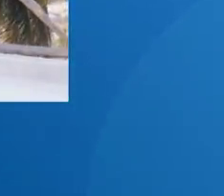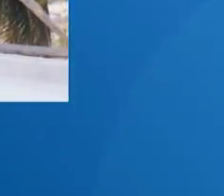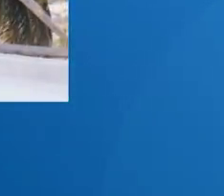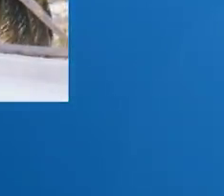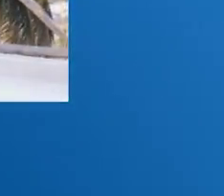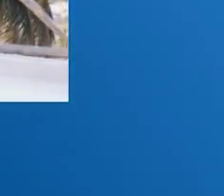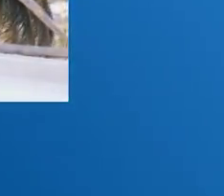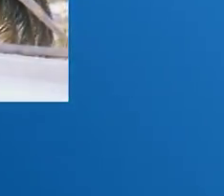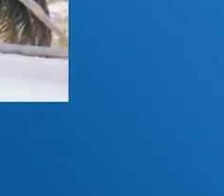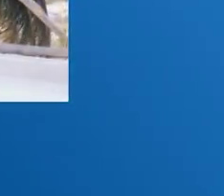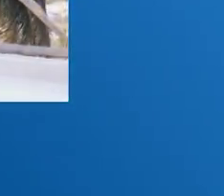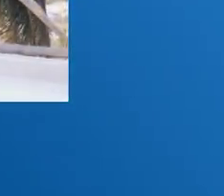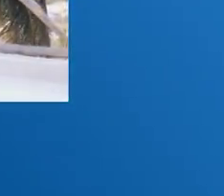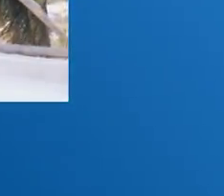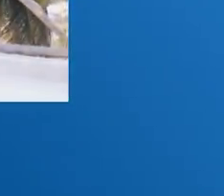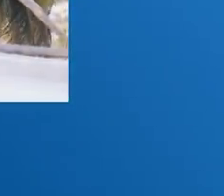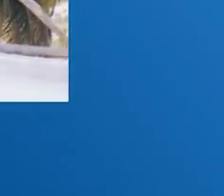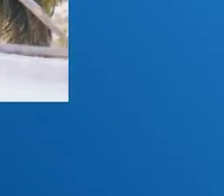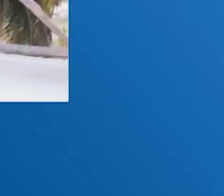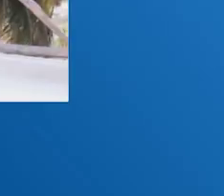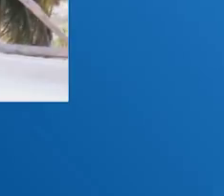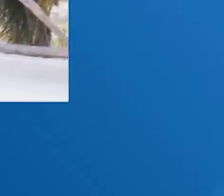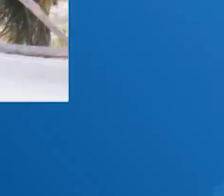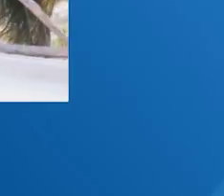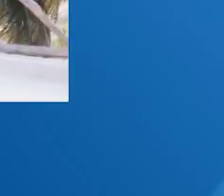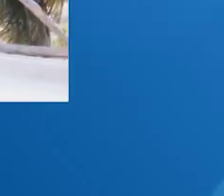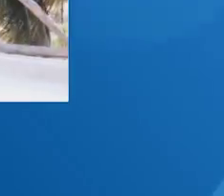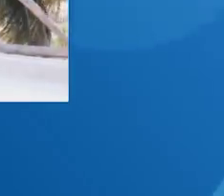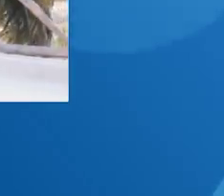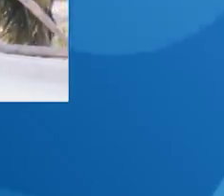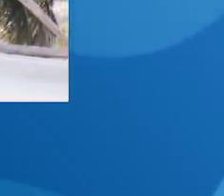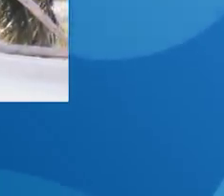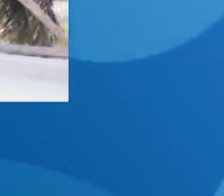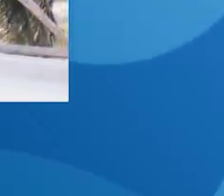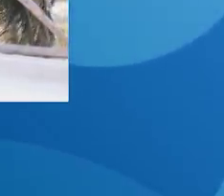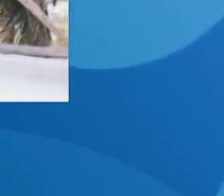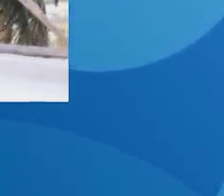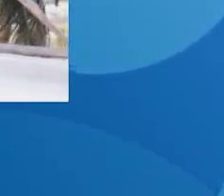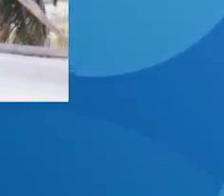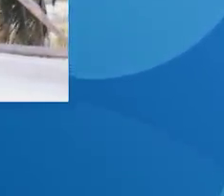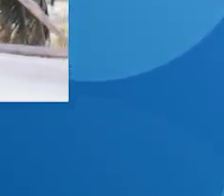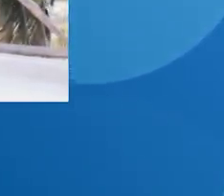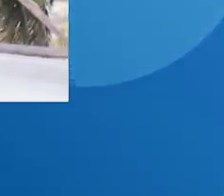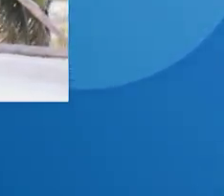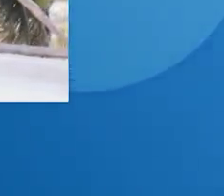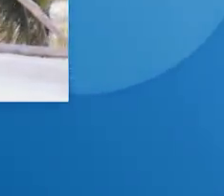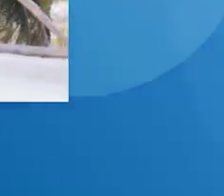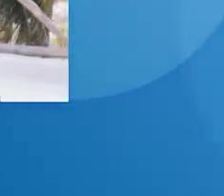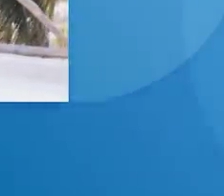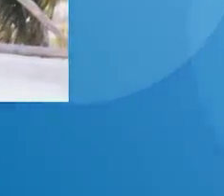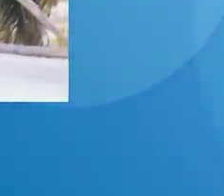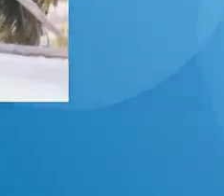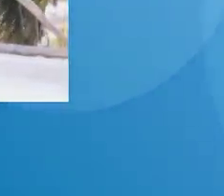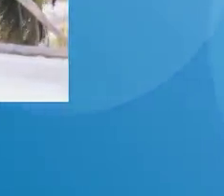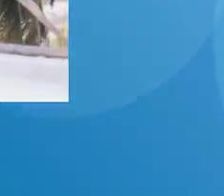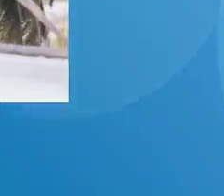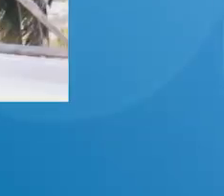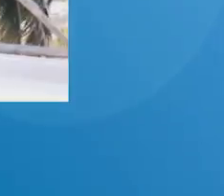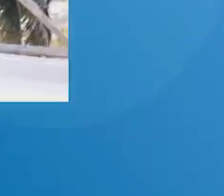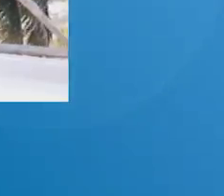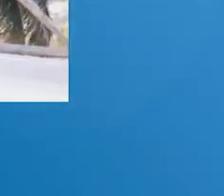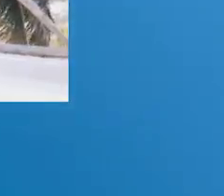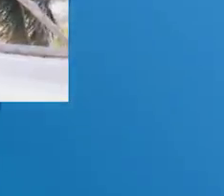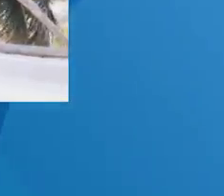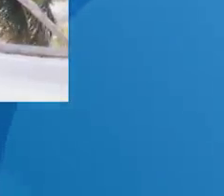las rodillas. 2, 3, 4, 5, 6,